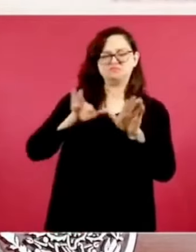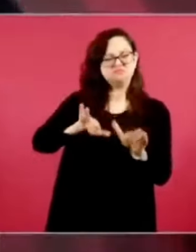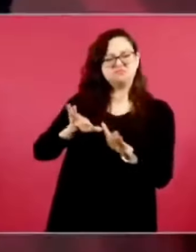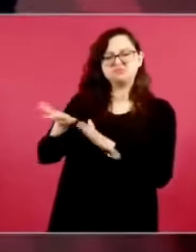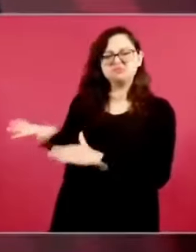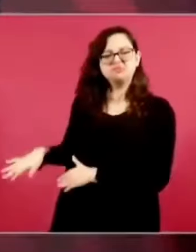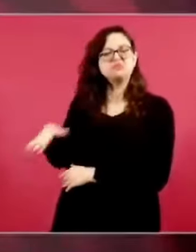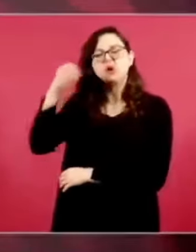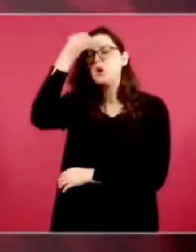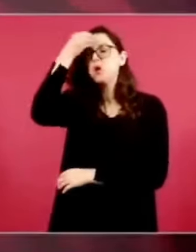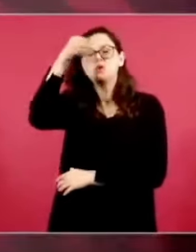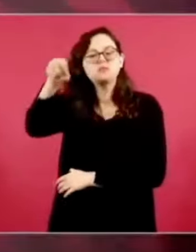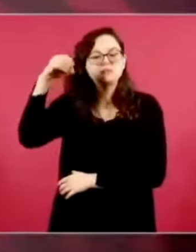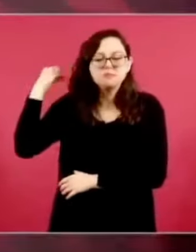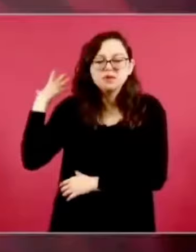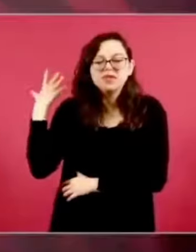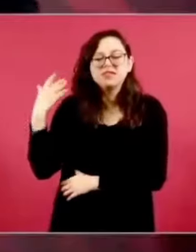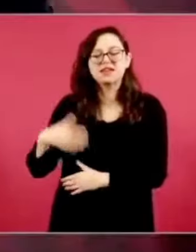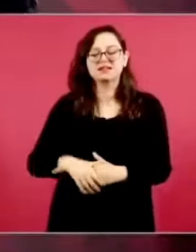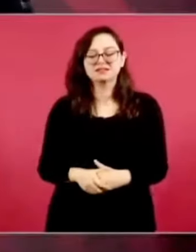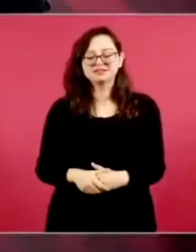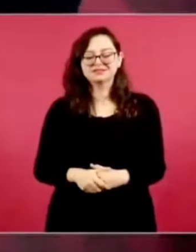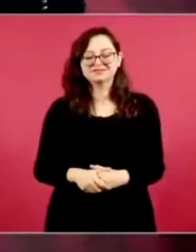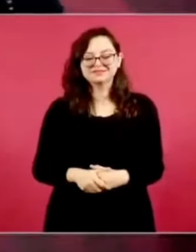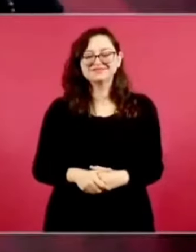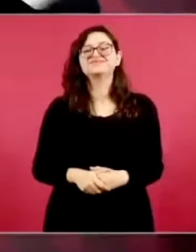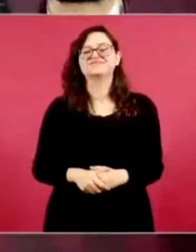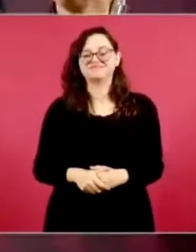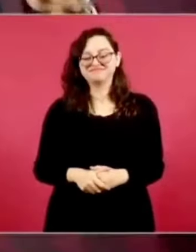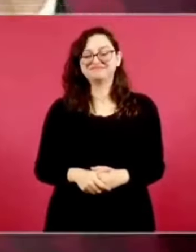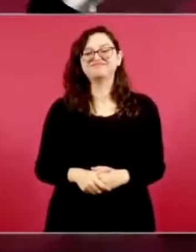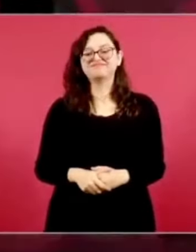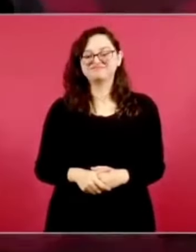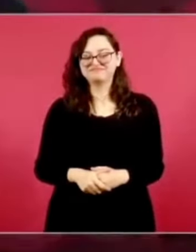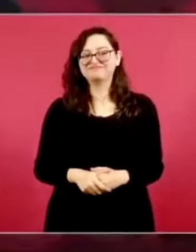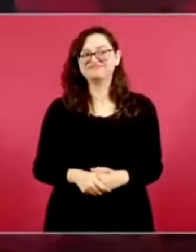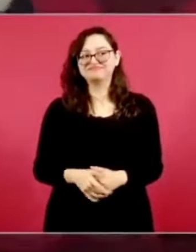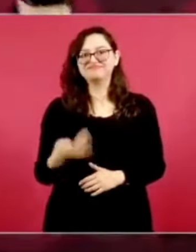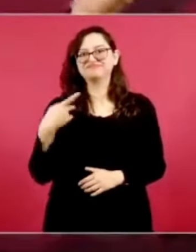Pues, ¿cómo se va a avizorar el porvenir?